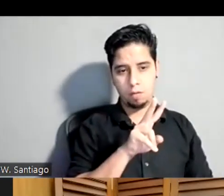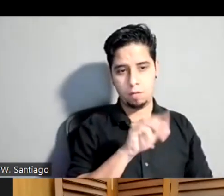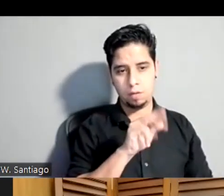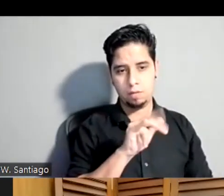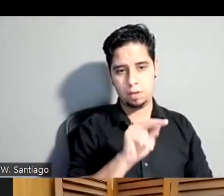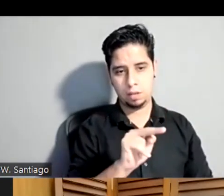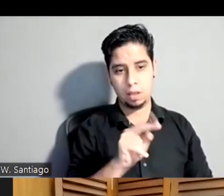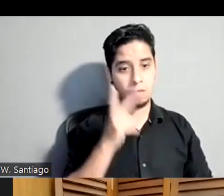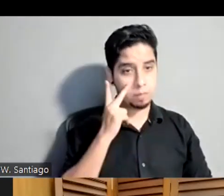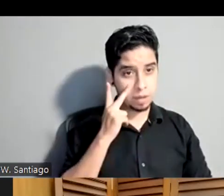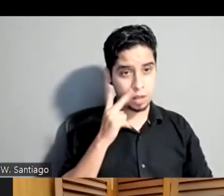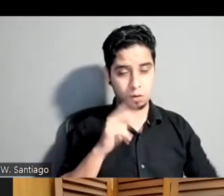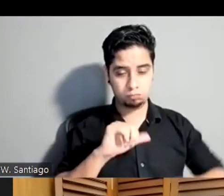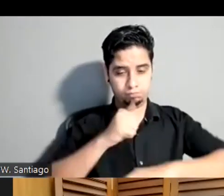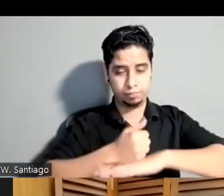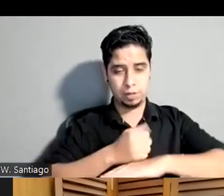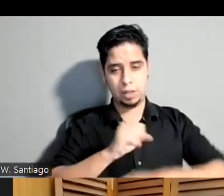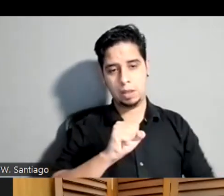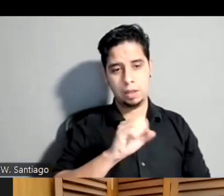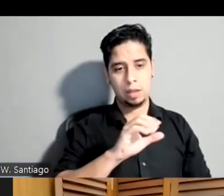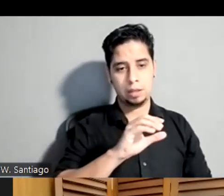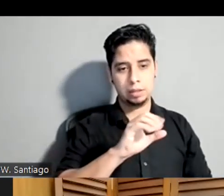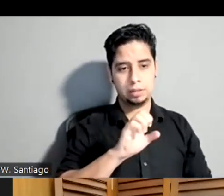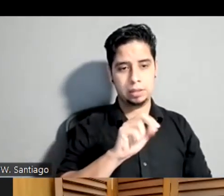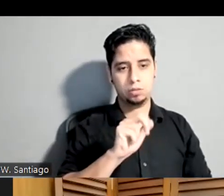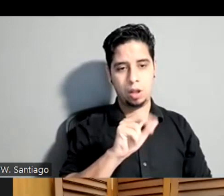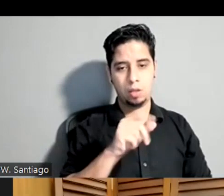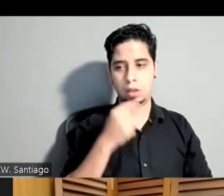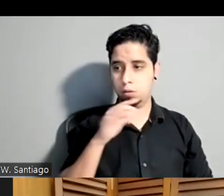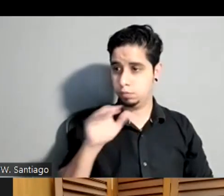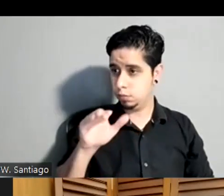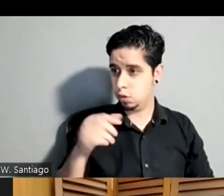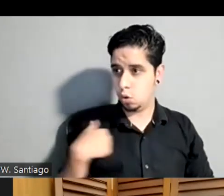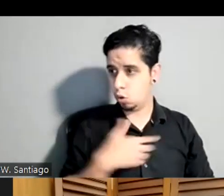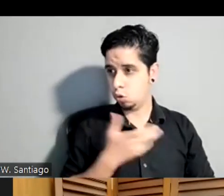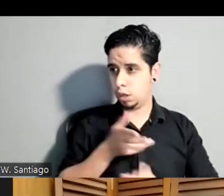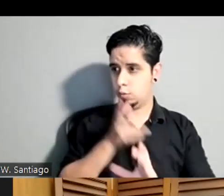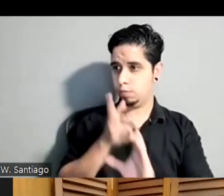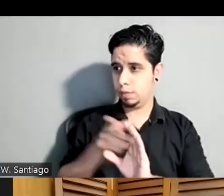montaje de Censurado, ajá. ellos se presentaron donde Roberto y le dijeron, nosotros queremos ser parte de ese grupo.